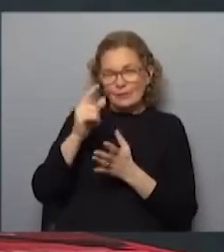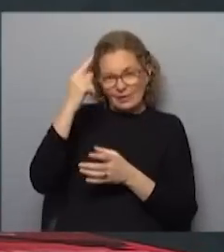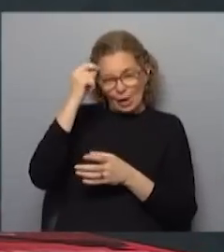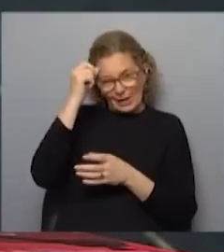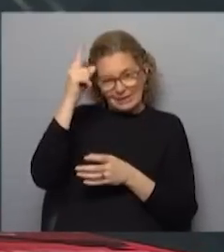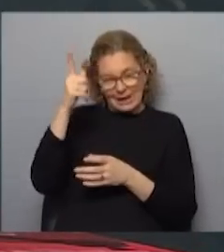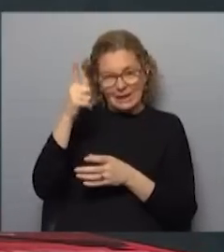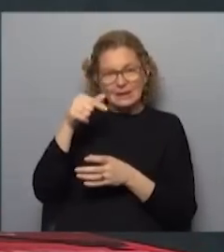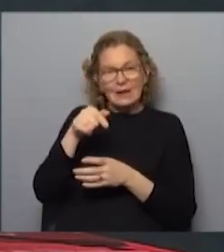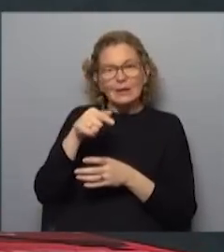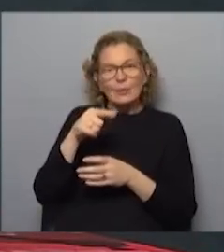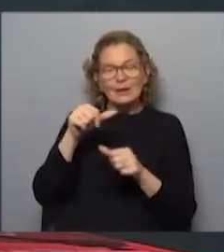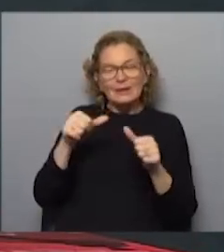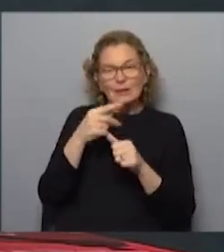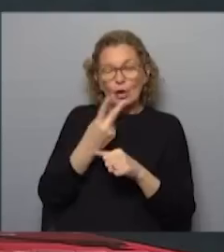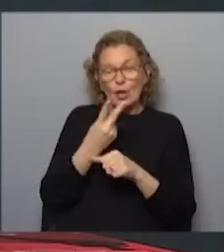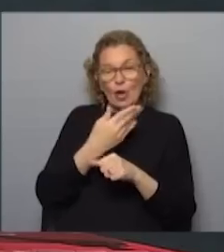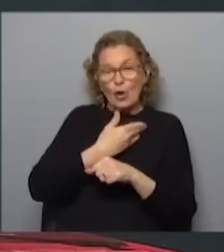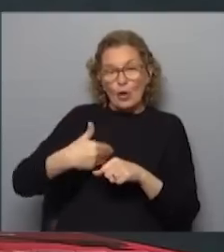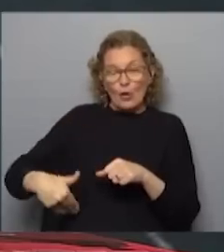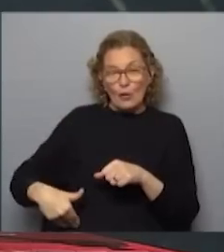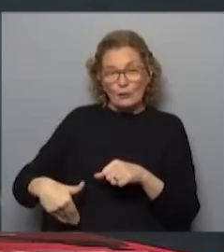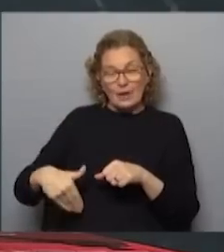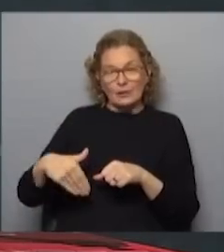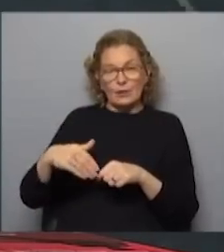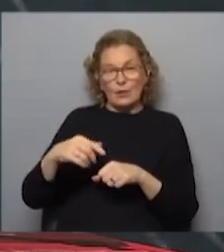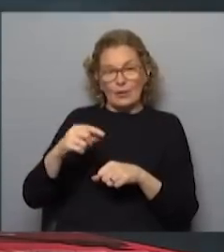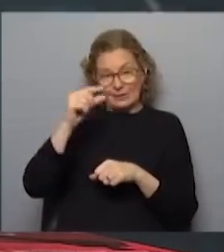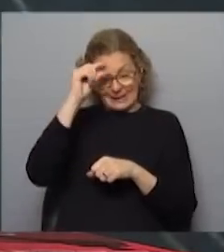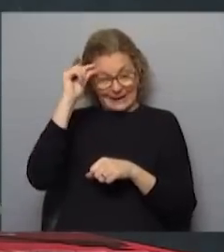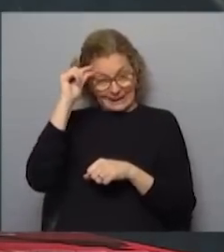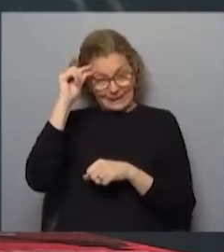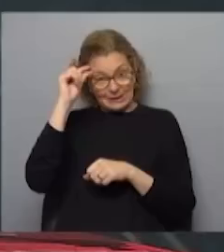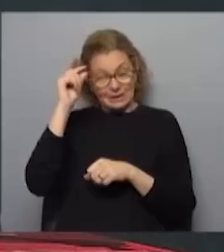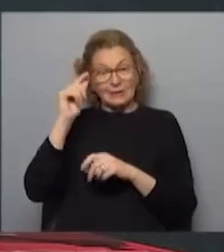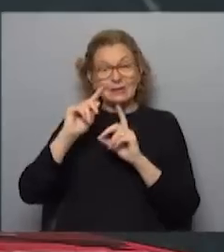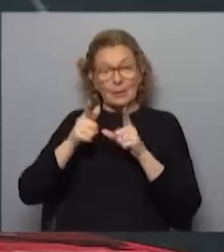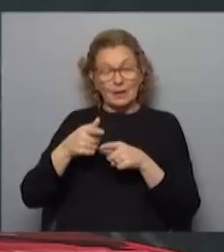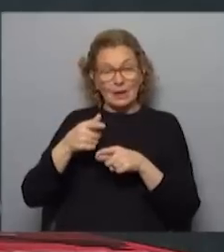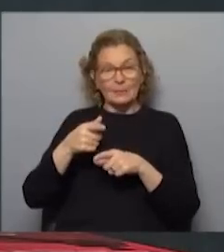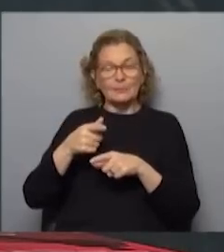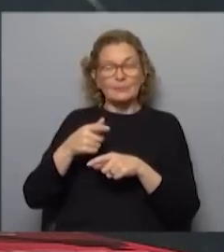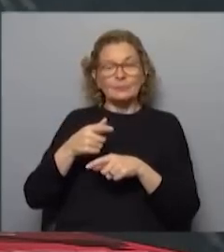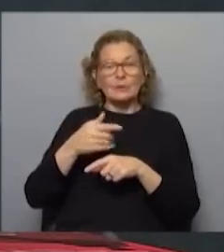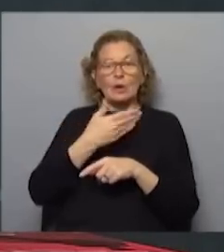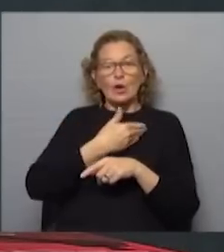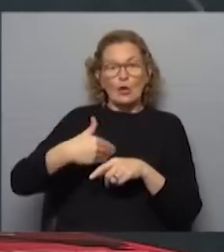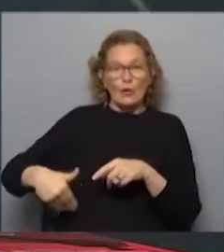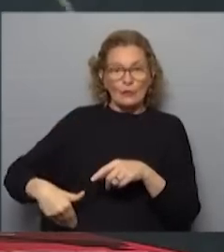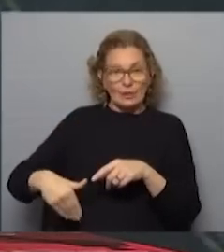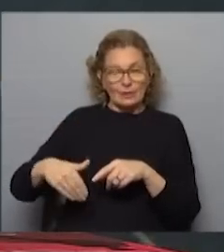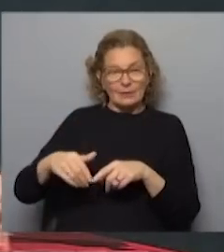que se efectuaron tanto en los los gobiernos del doctor Julio María sanguinetti como en el doctor como en el caso del